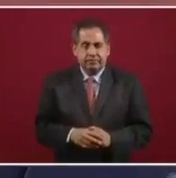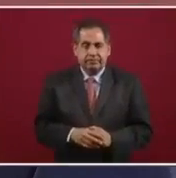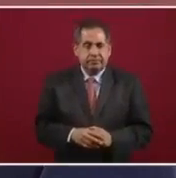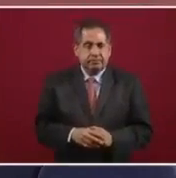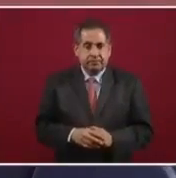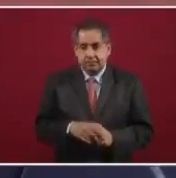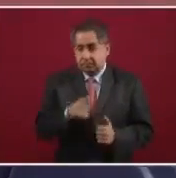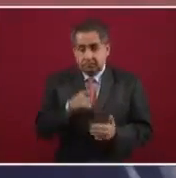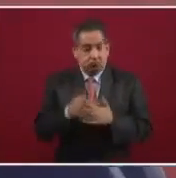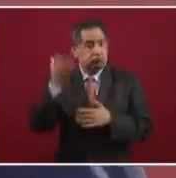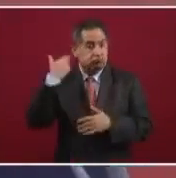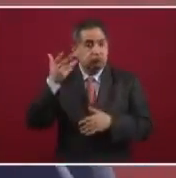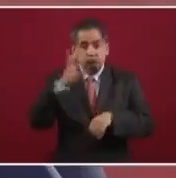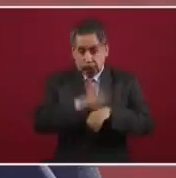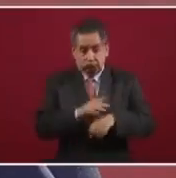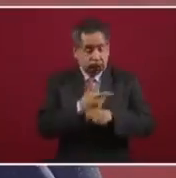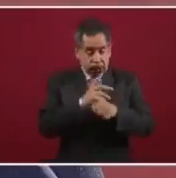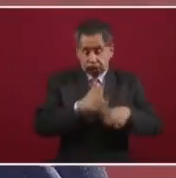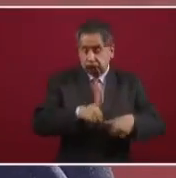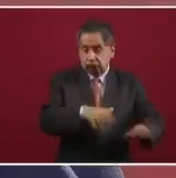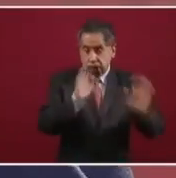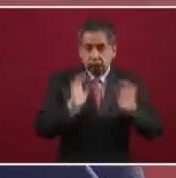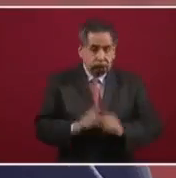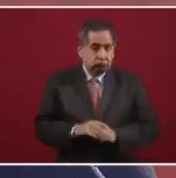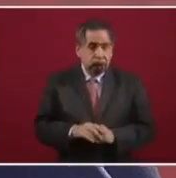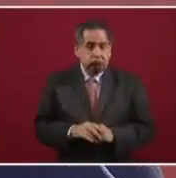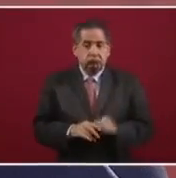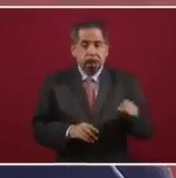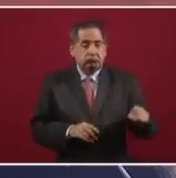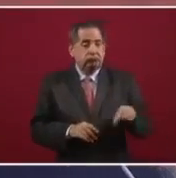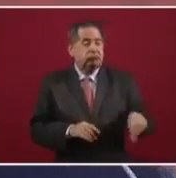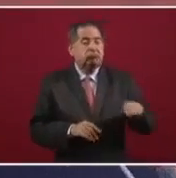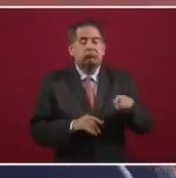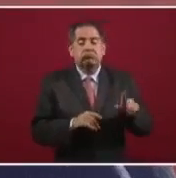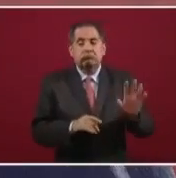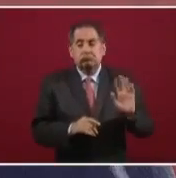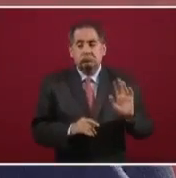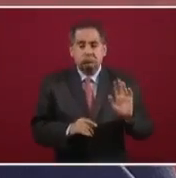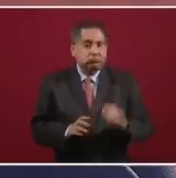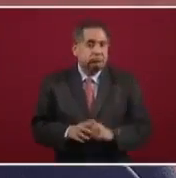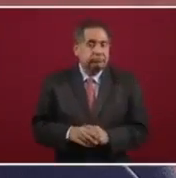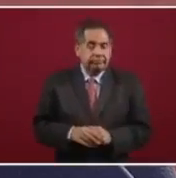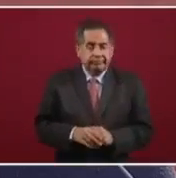Y estaba permitido, ¿eh? Y eran los momentos en que había